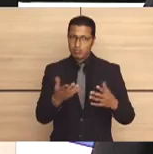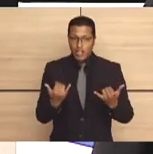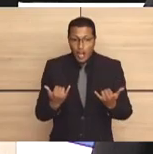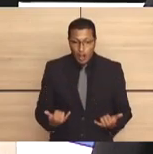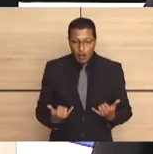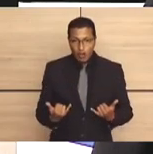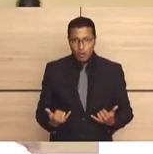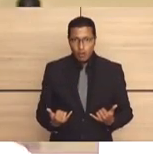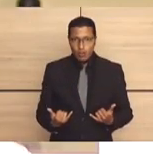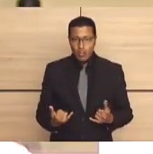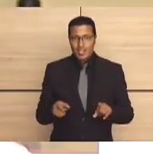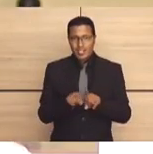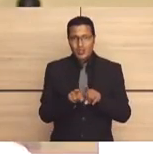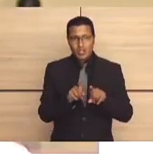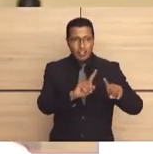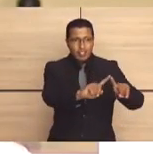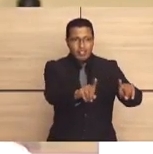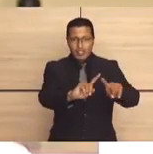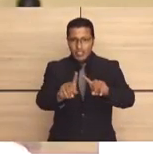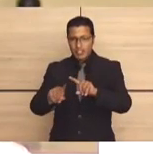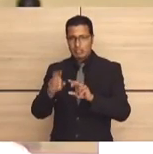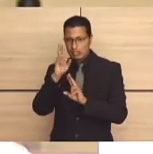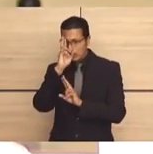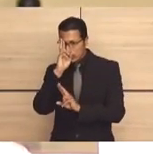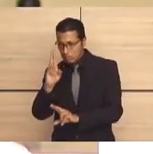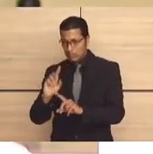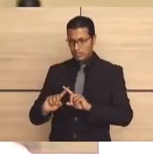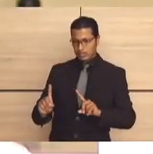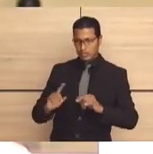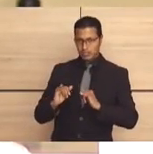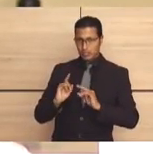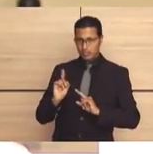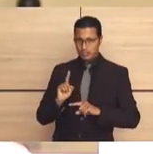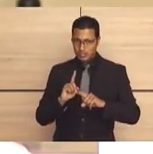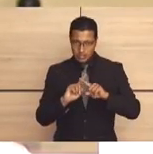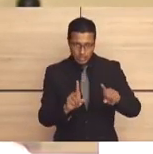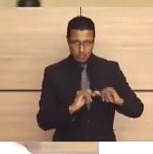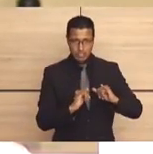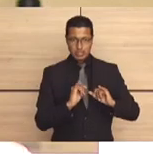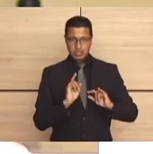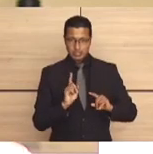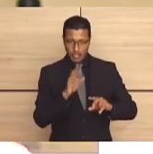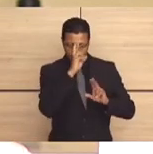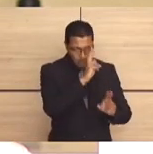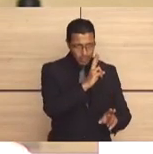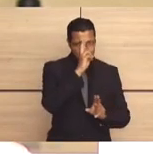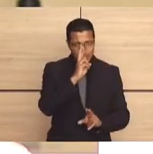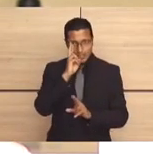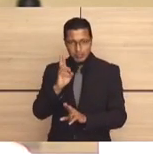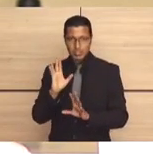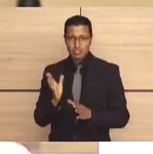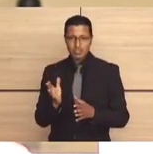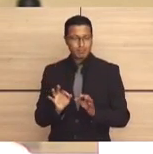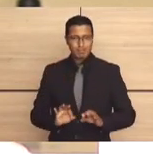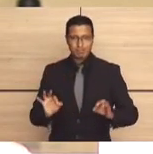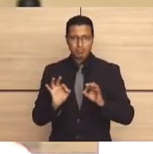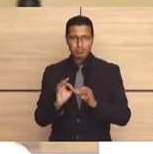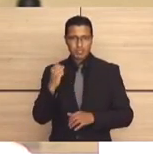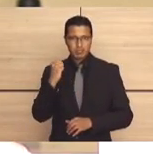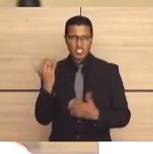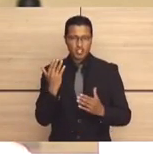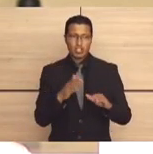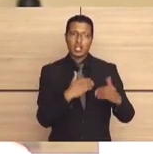un respeto hacia la diferencia, entender que en la escuela, el espacio educativo es vital, es fundamental para que